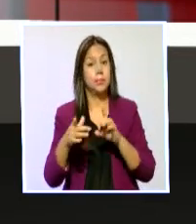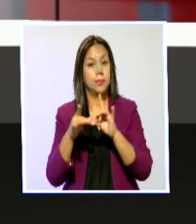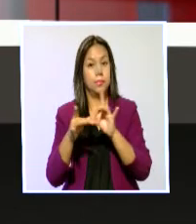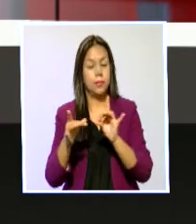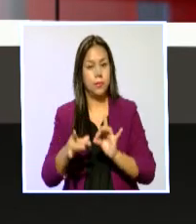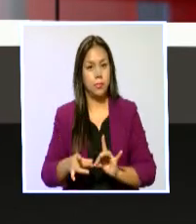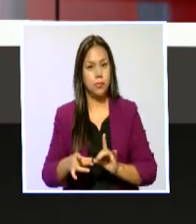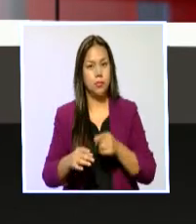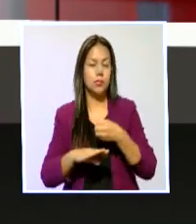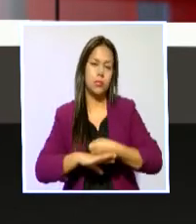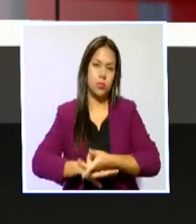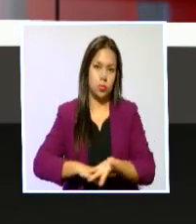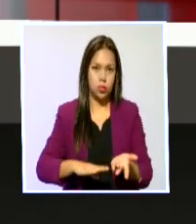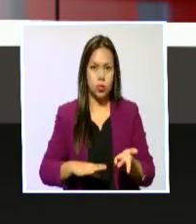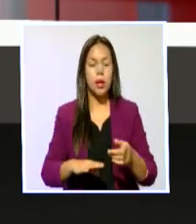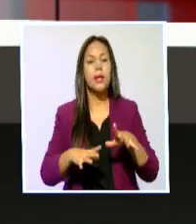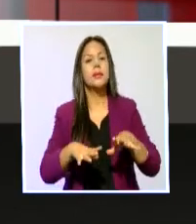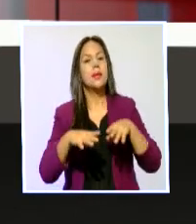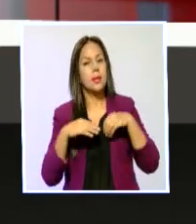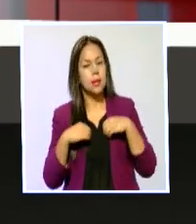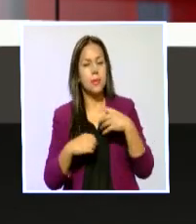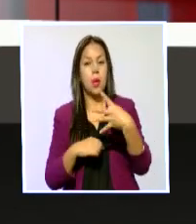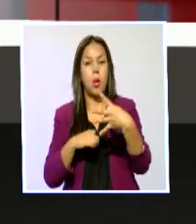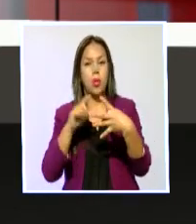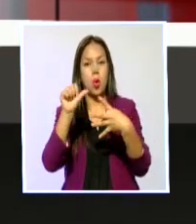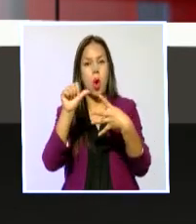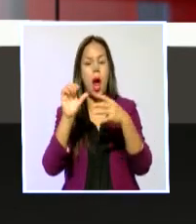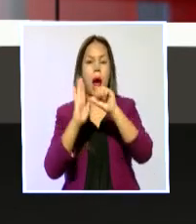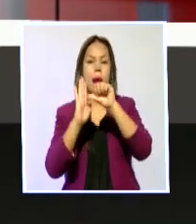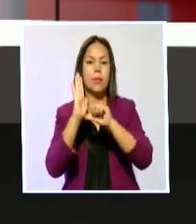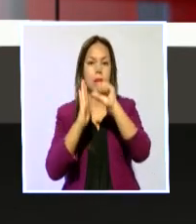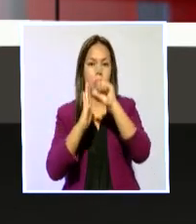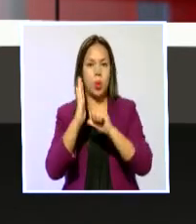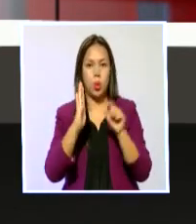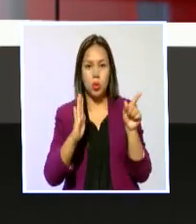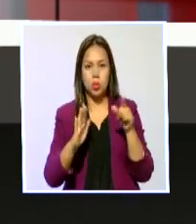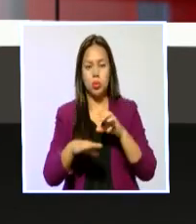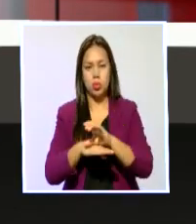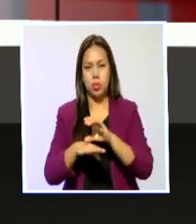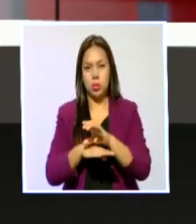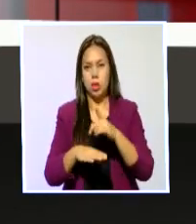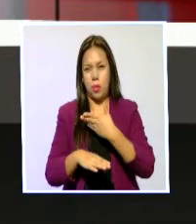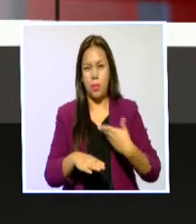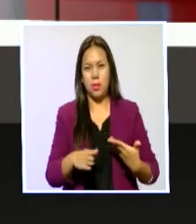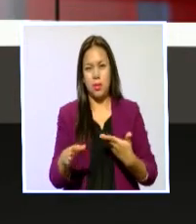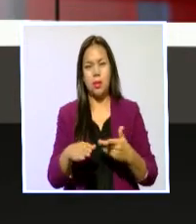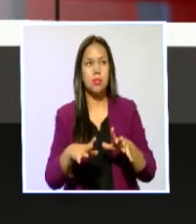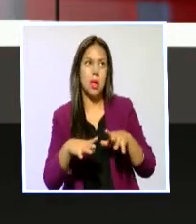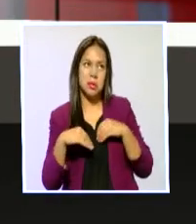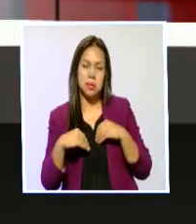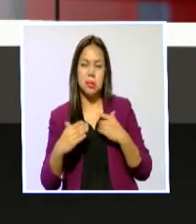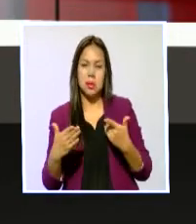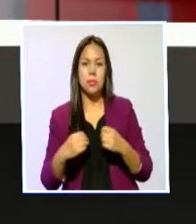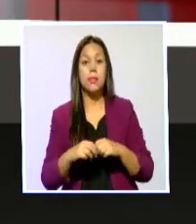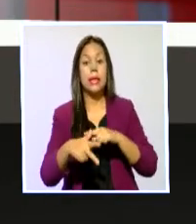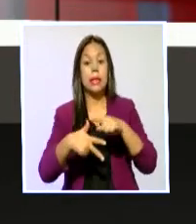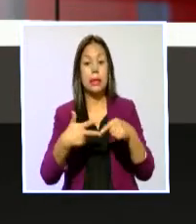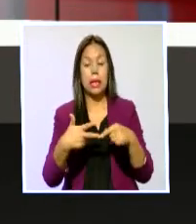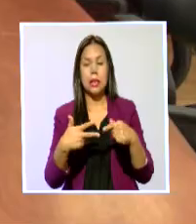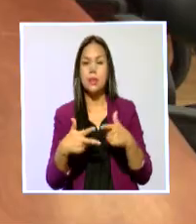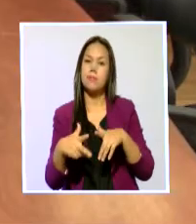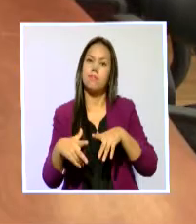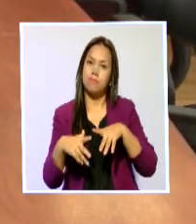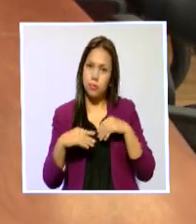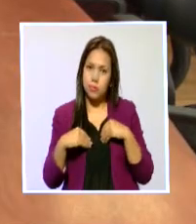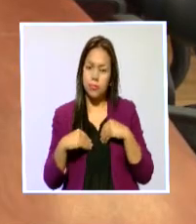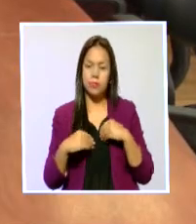mesa sugiere allanarse a 4 artículos objetados y ratificarse en 3 originalmente aprobados. En